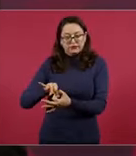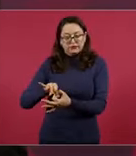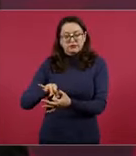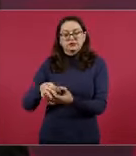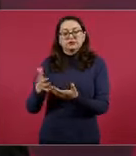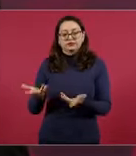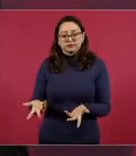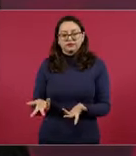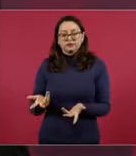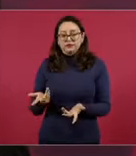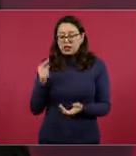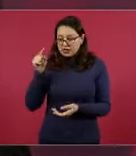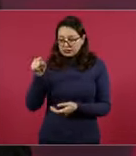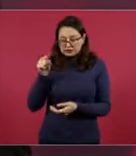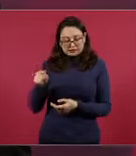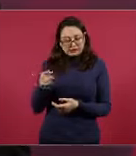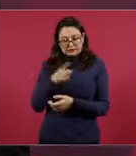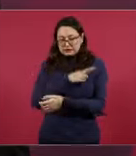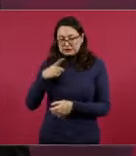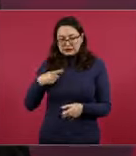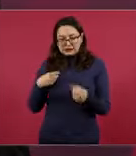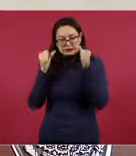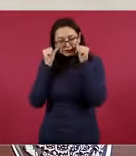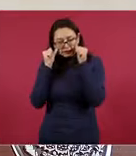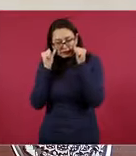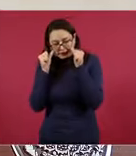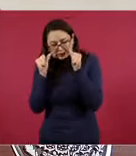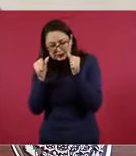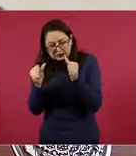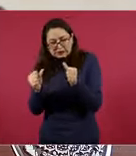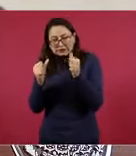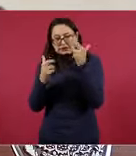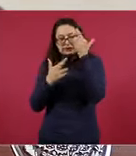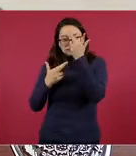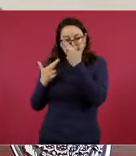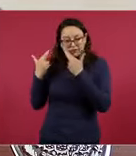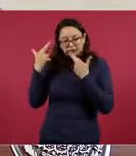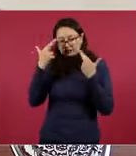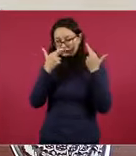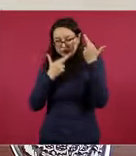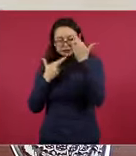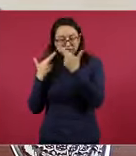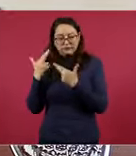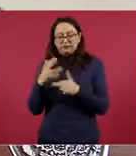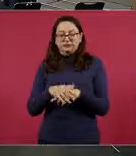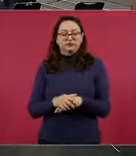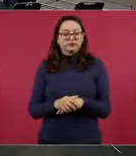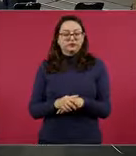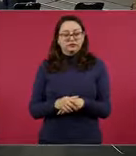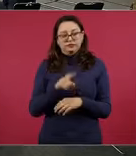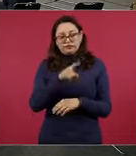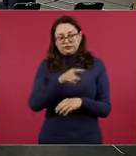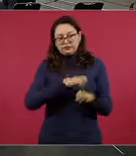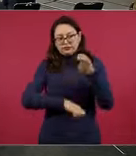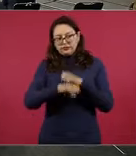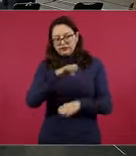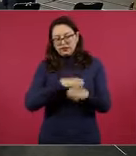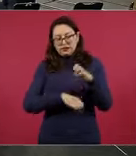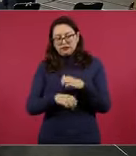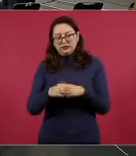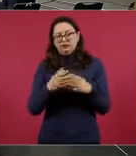Entonces, ahí andan los técnicos de Alstom, que les agradecemos mucho,